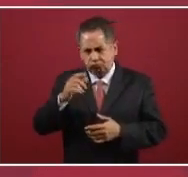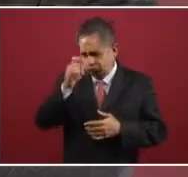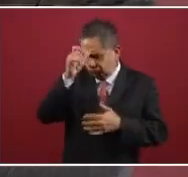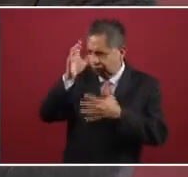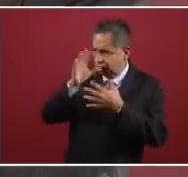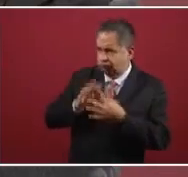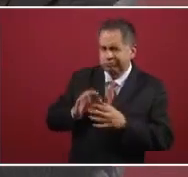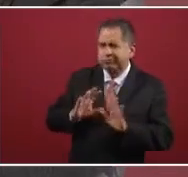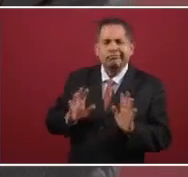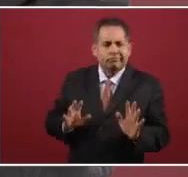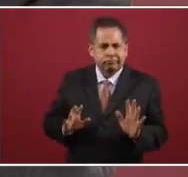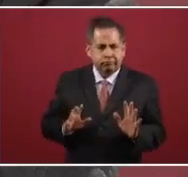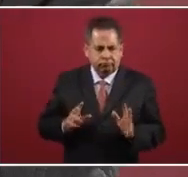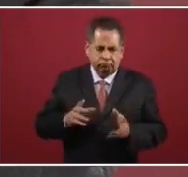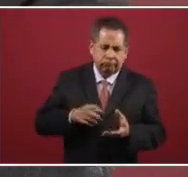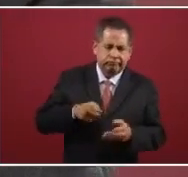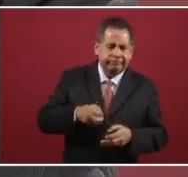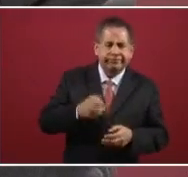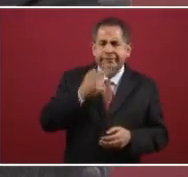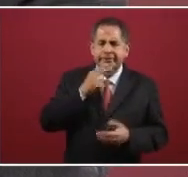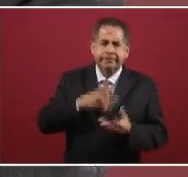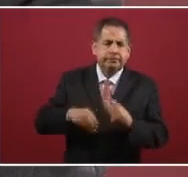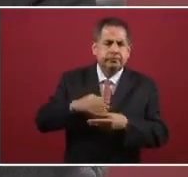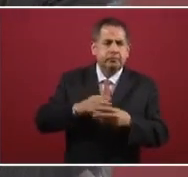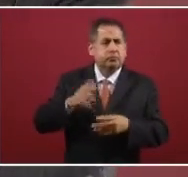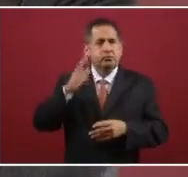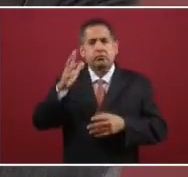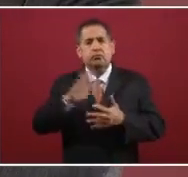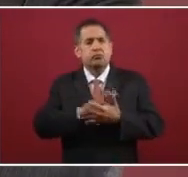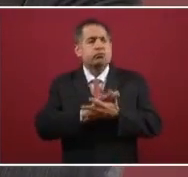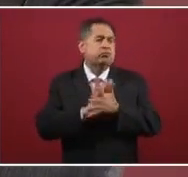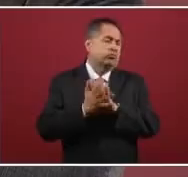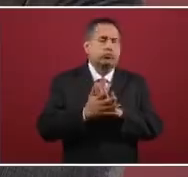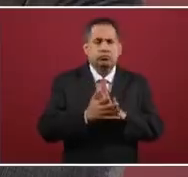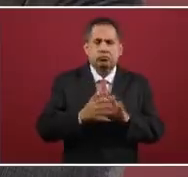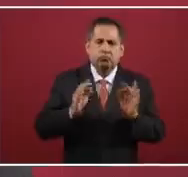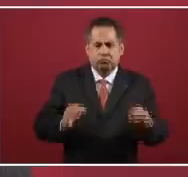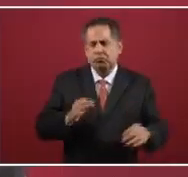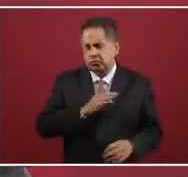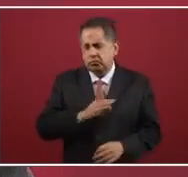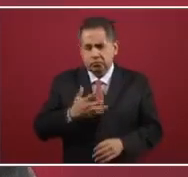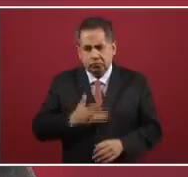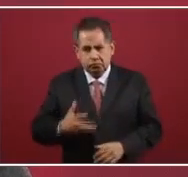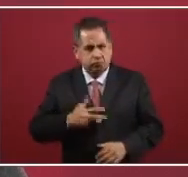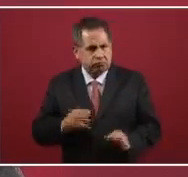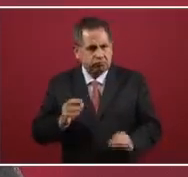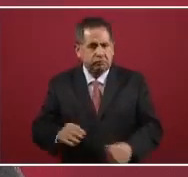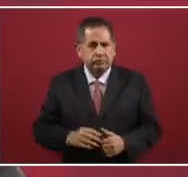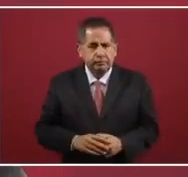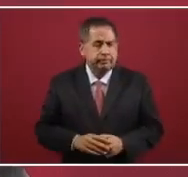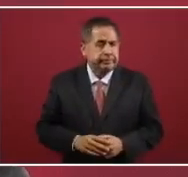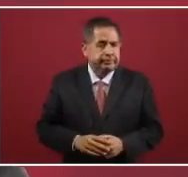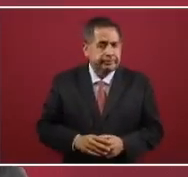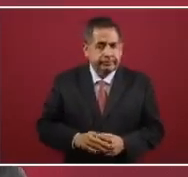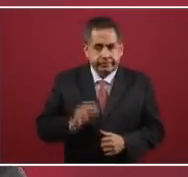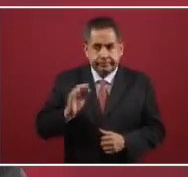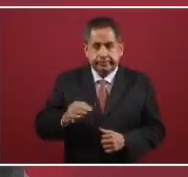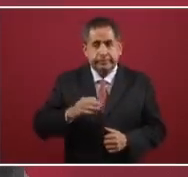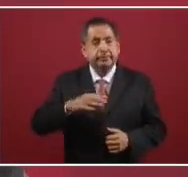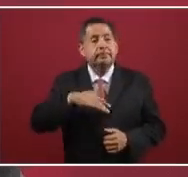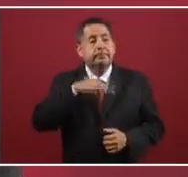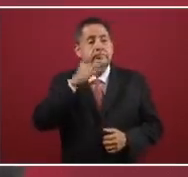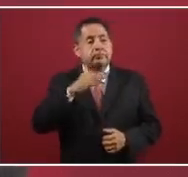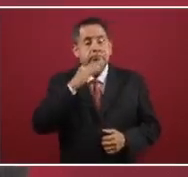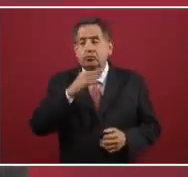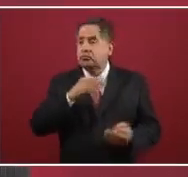espirituales, para regenerar la vida pública. No es cierto de que la corrupción sea